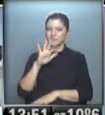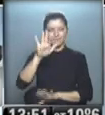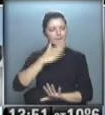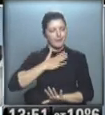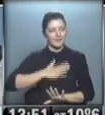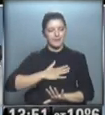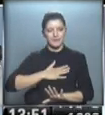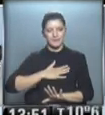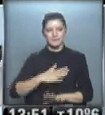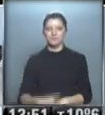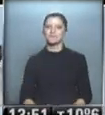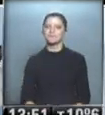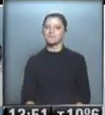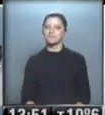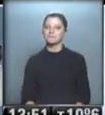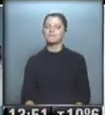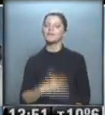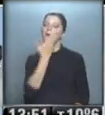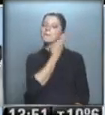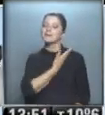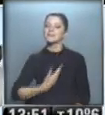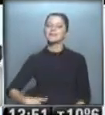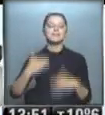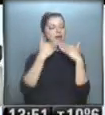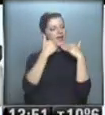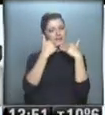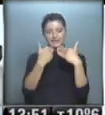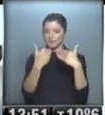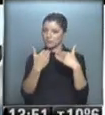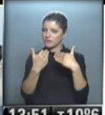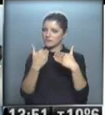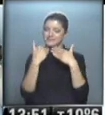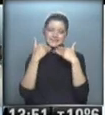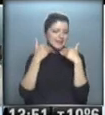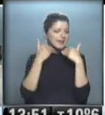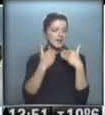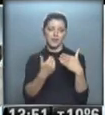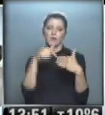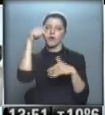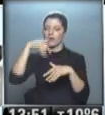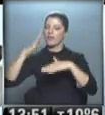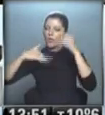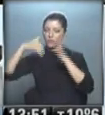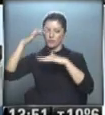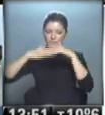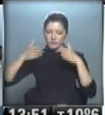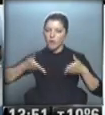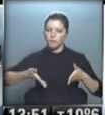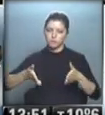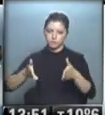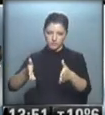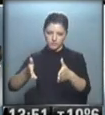basquet presidenta Yo le agradezco enormemente enormemente Esta obra que